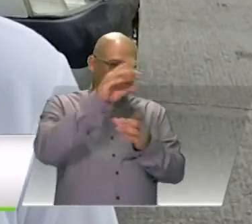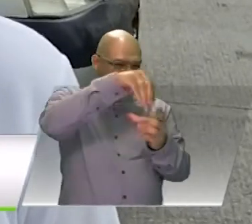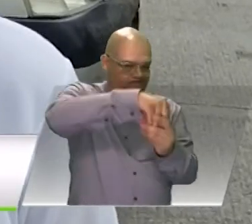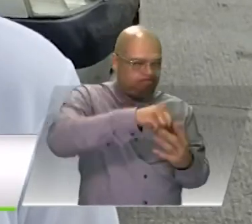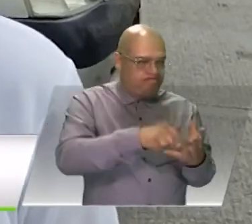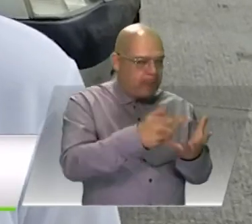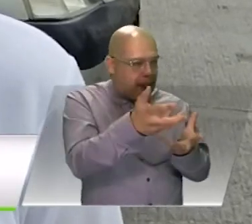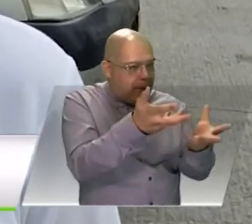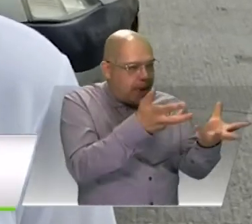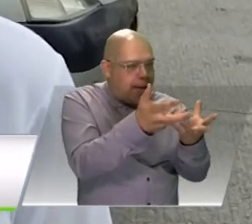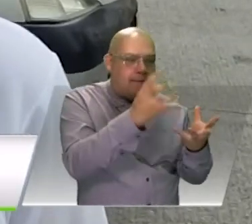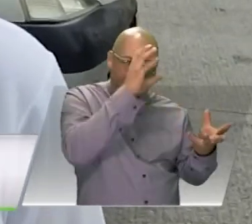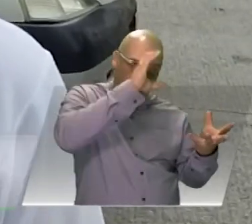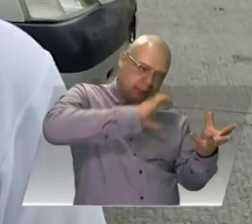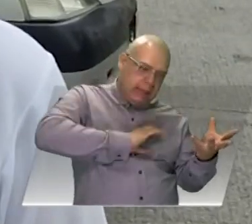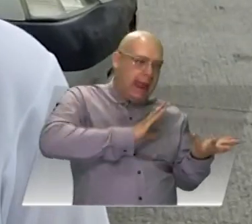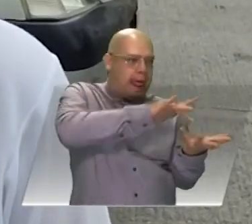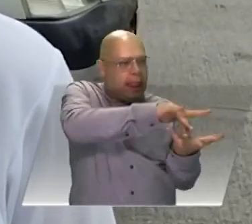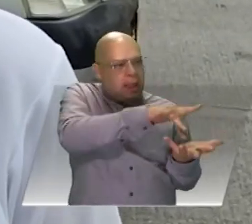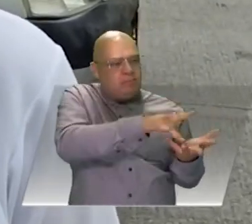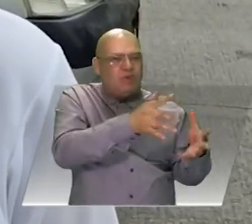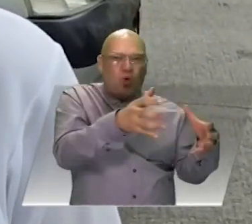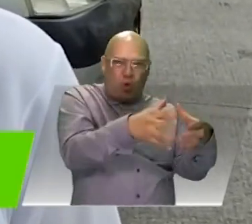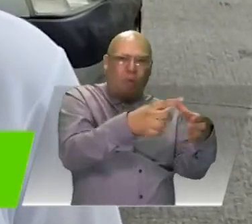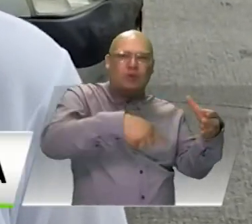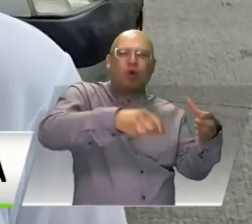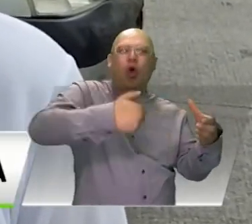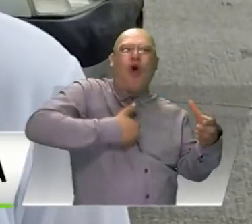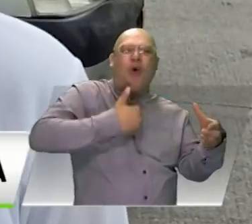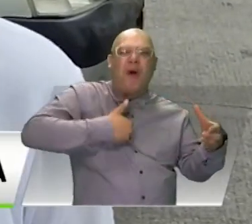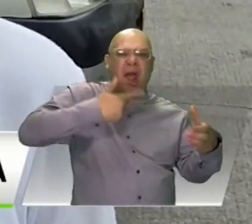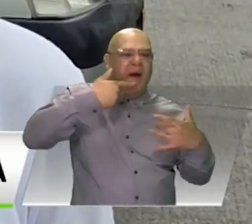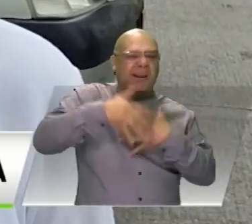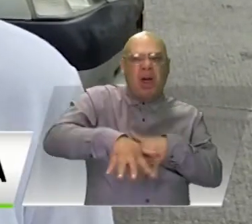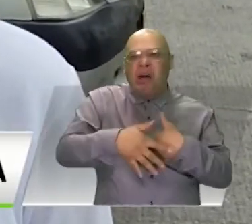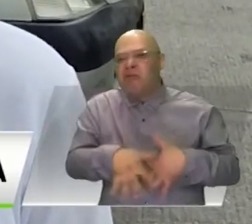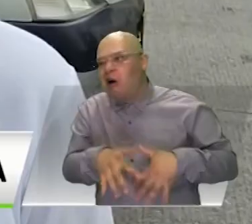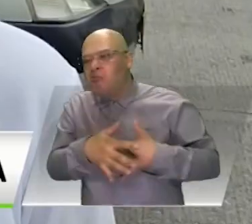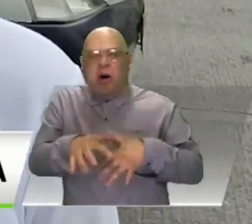y con la fuerza pública haciendo presencia en aquellos lugares donde hay más afectación